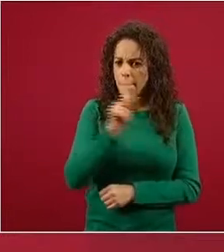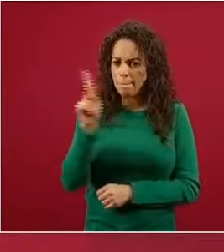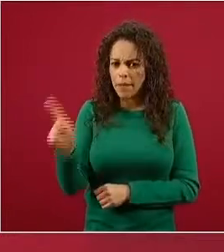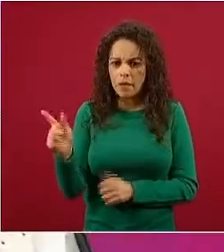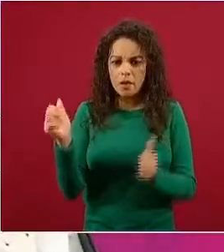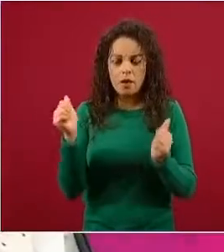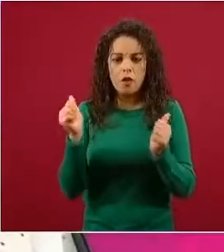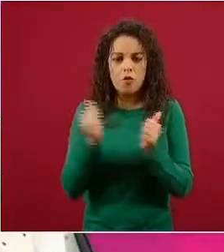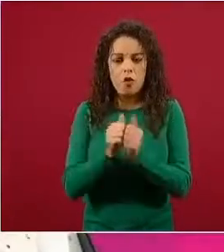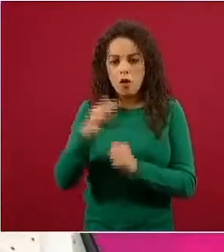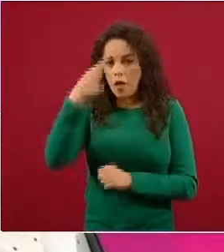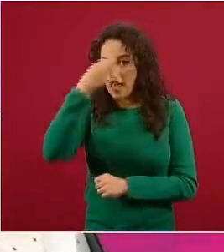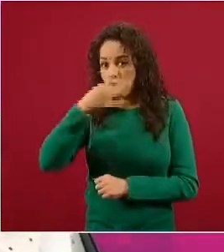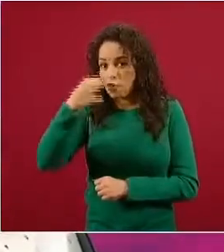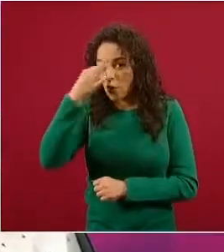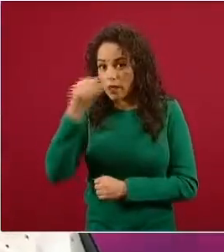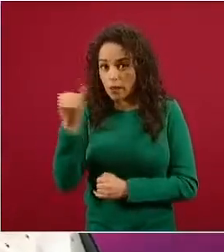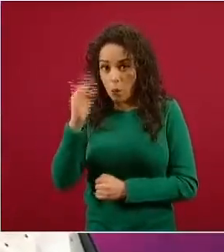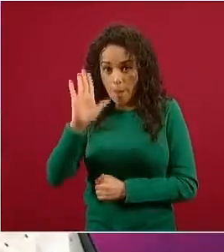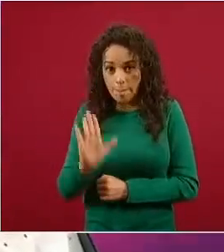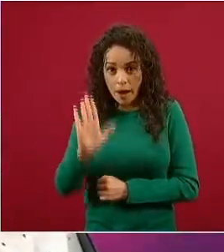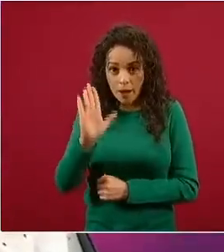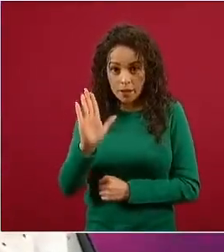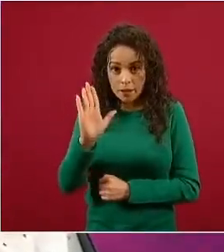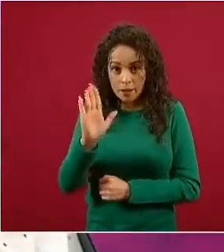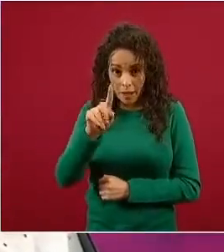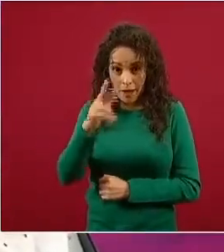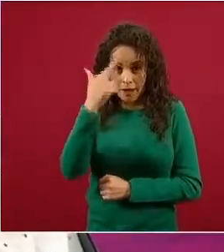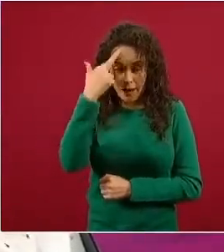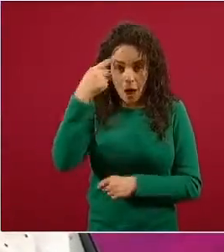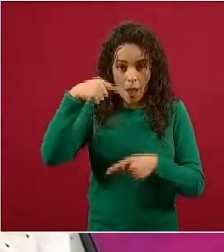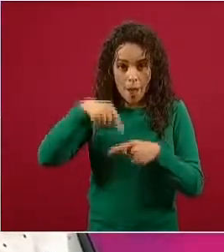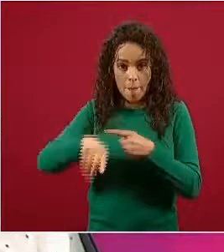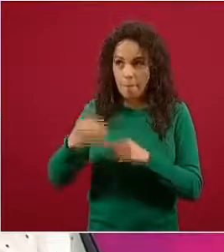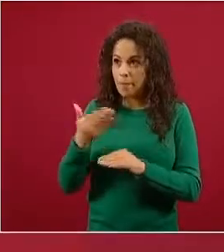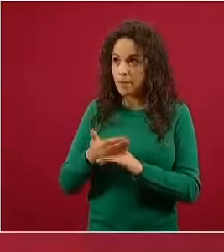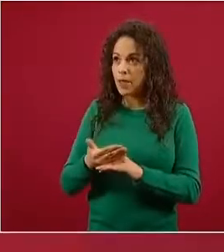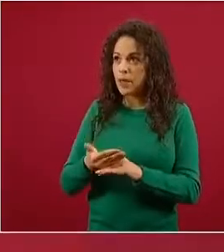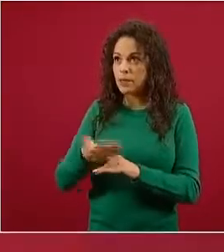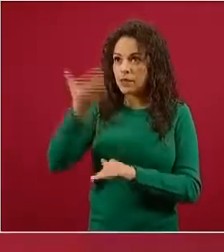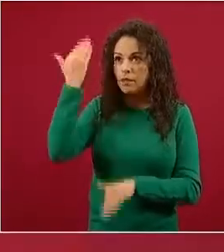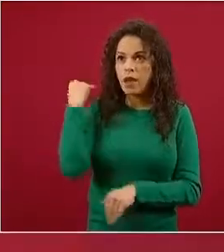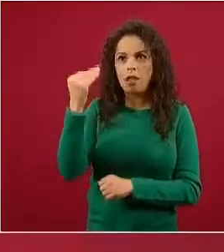realidad decimos es la temporada de influenza porque es el virus que más